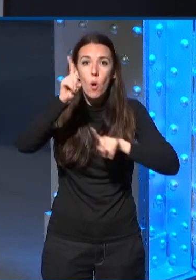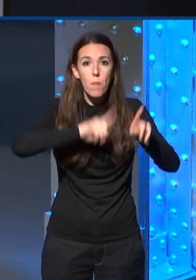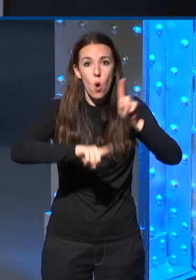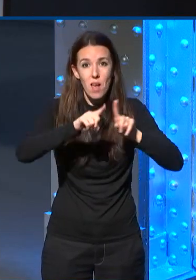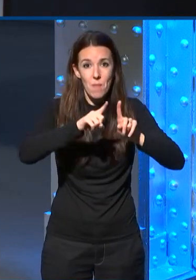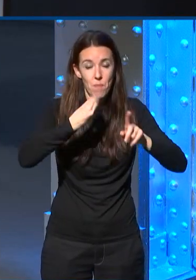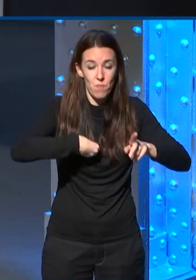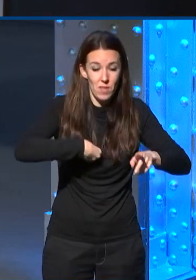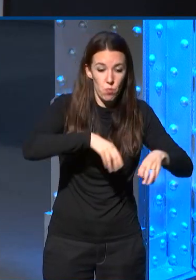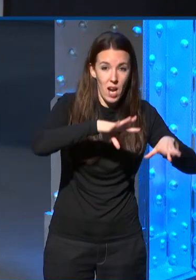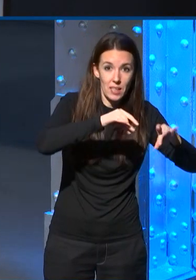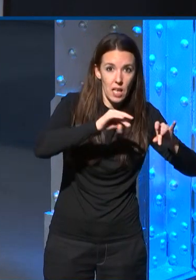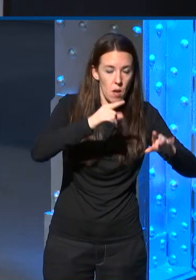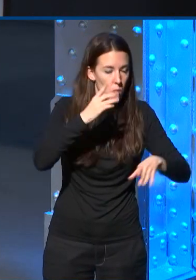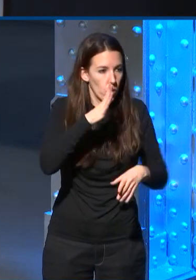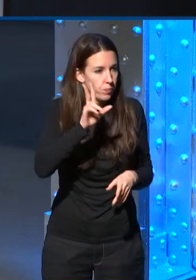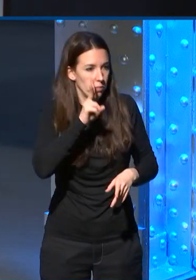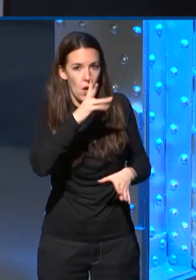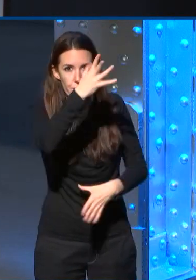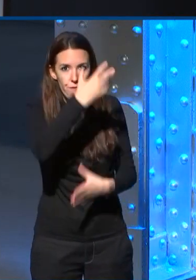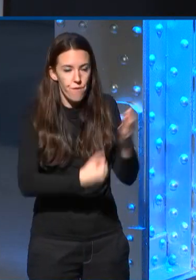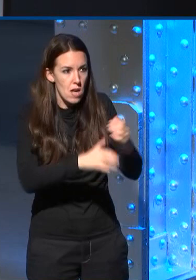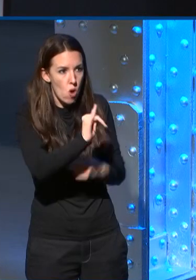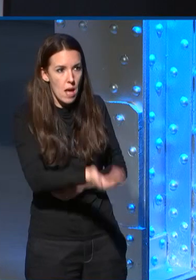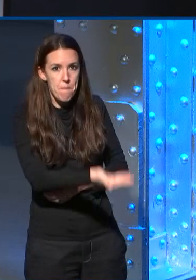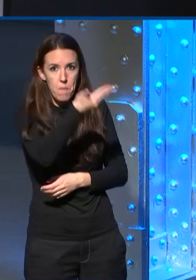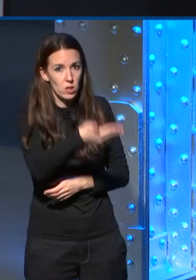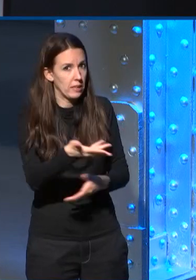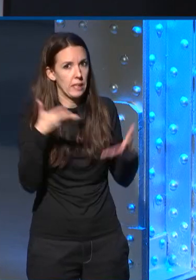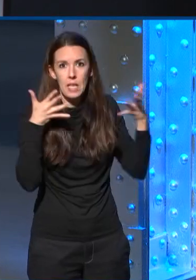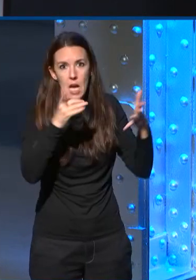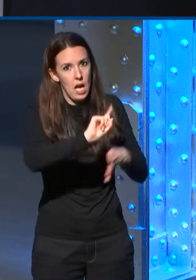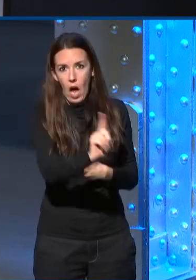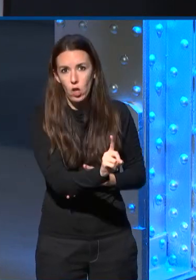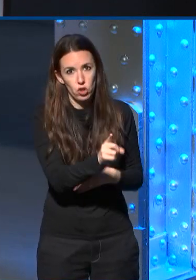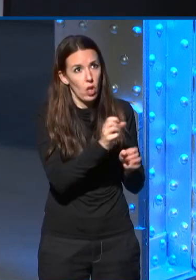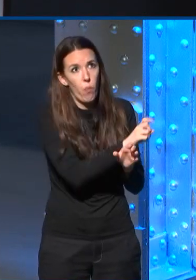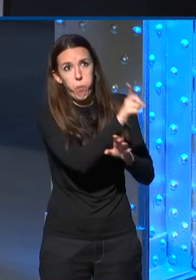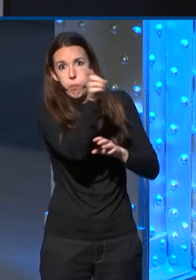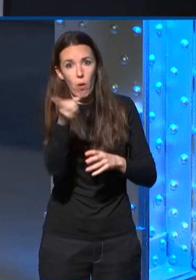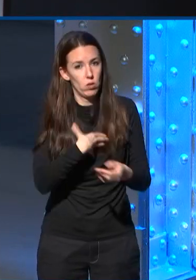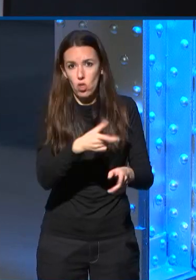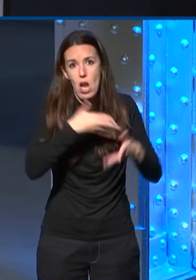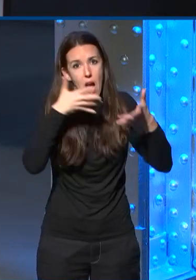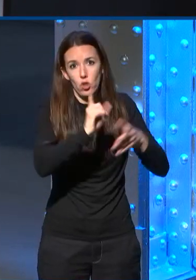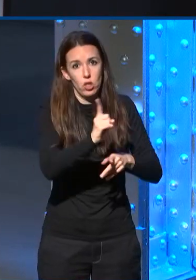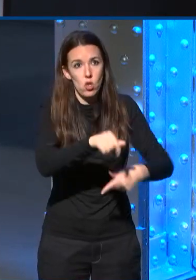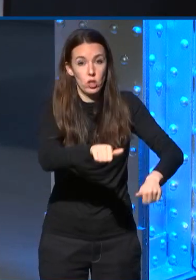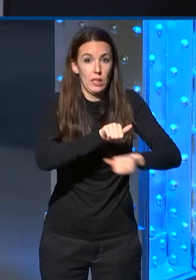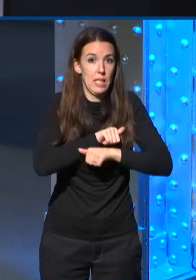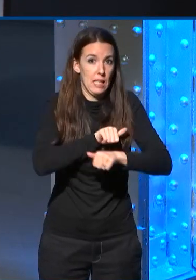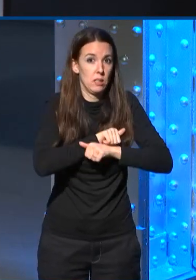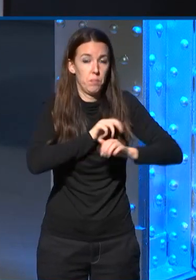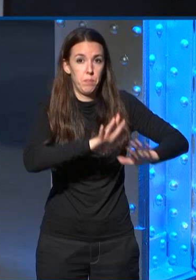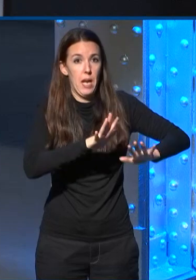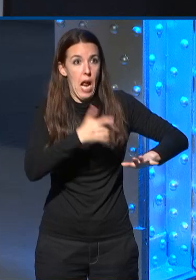Tierra, porque se detectó un fallo importante en ese instrumento que hacía desaconsejable por completo mandar la nave para Marte y está a la espera de ser mandada con un